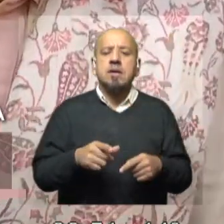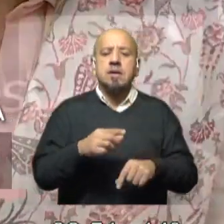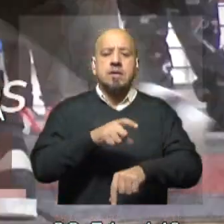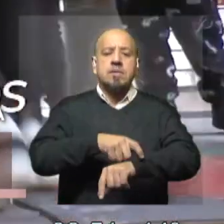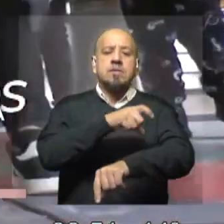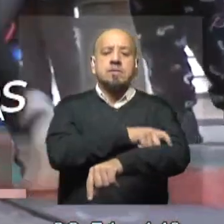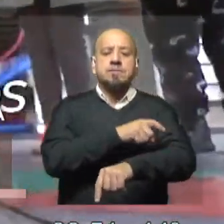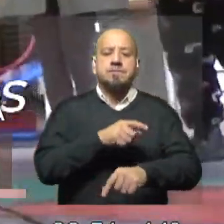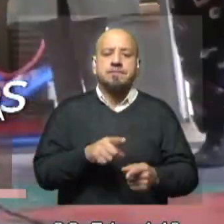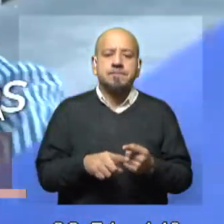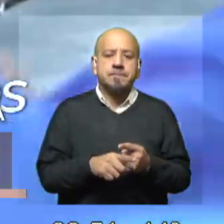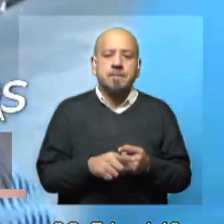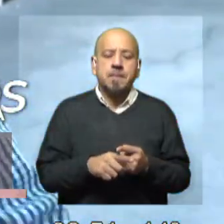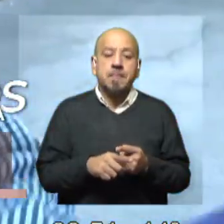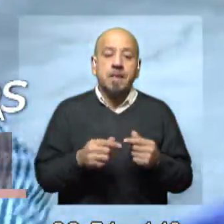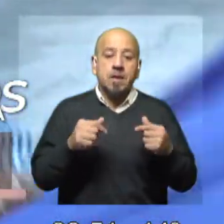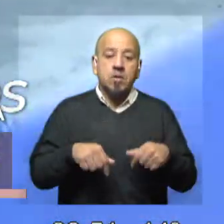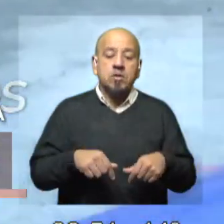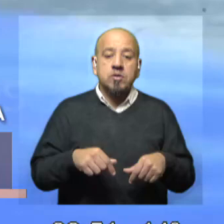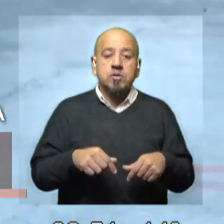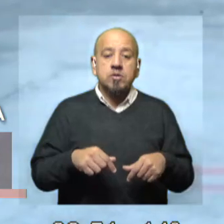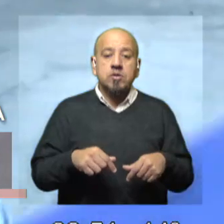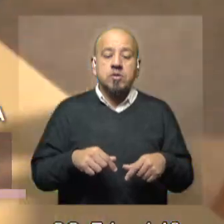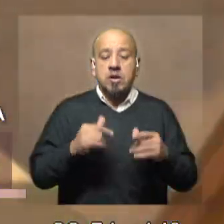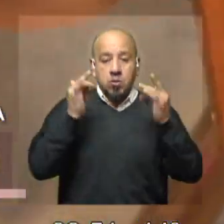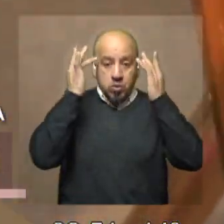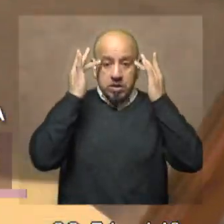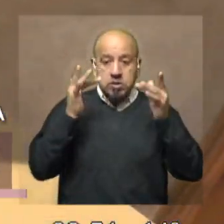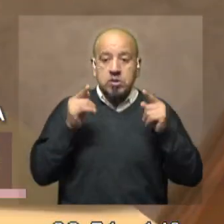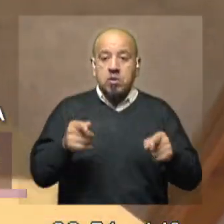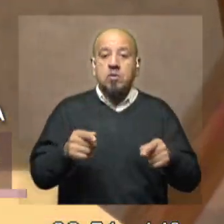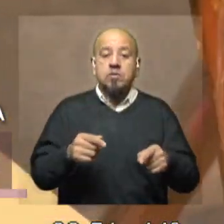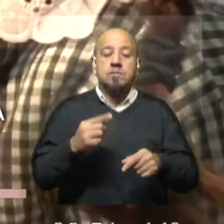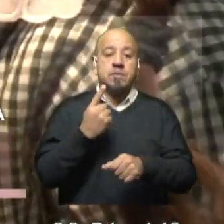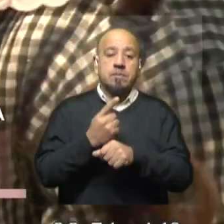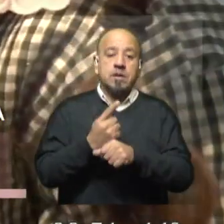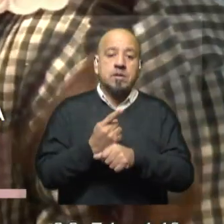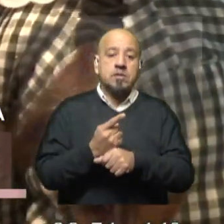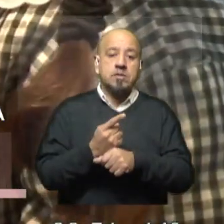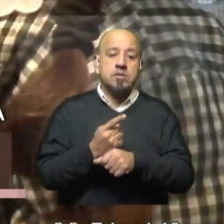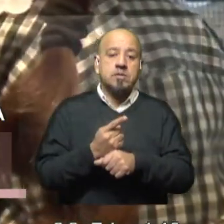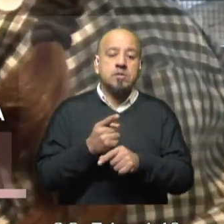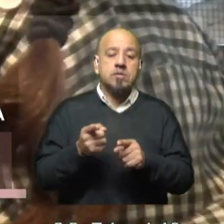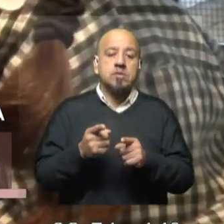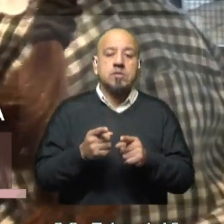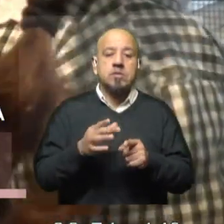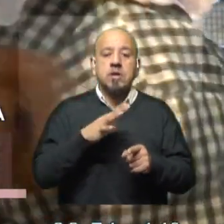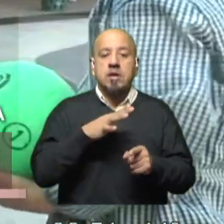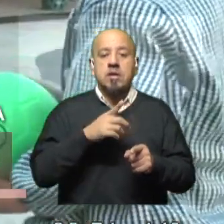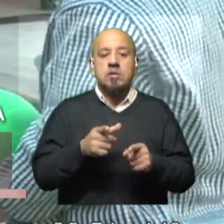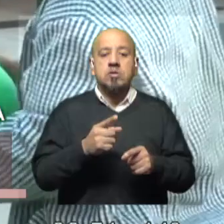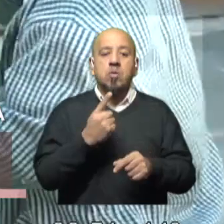No, inicial, nosotros tenemos dentro de educación primaria los ciclos, ¿no? Tenemos un